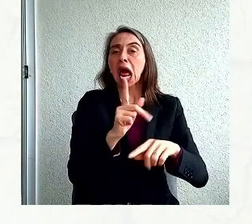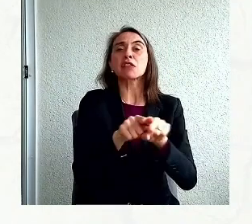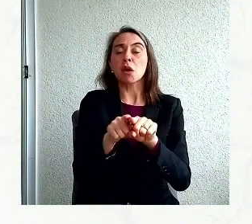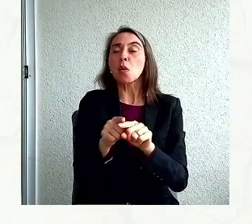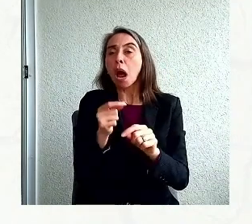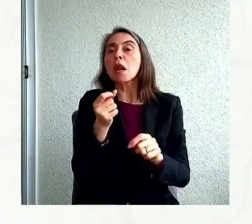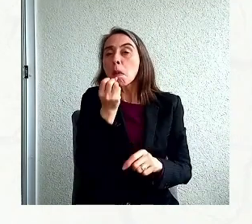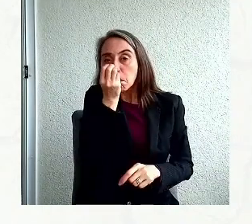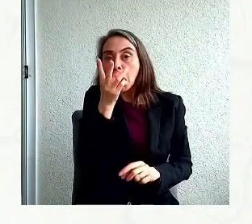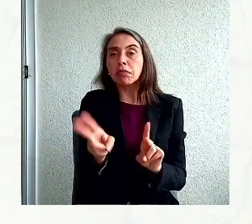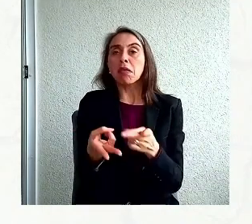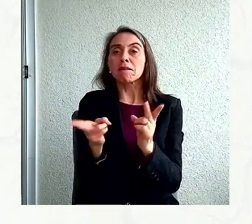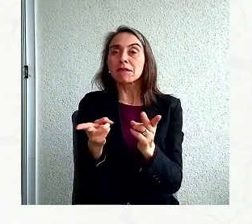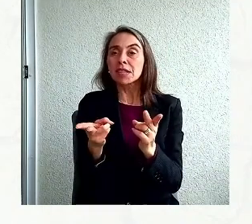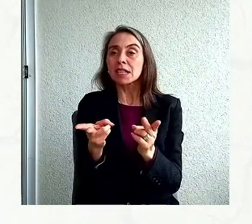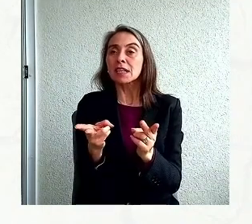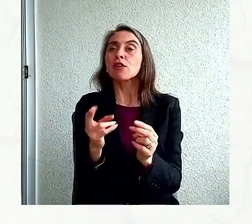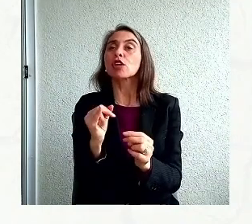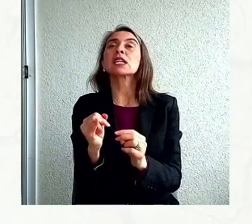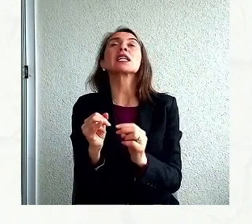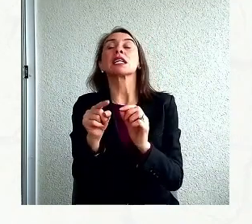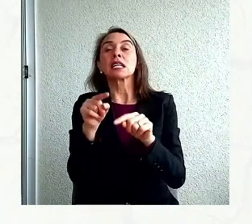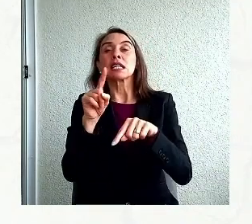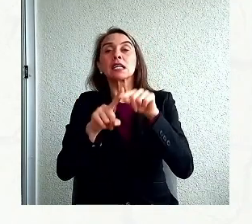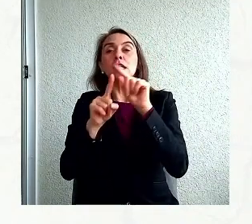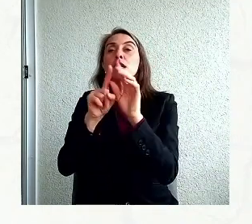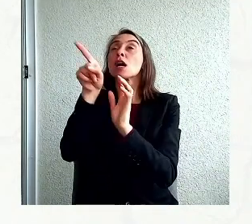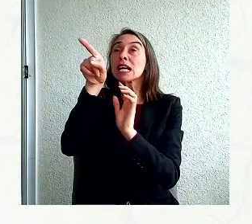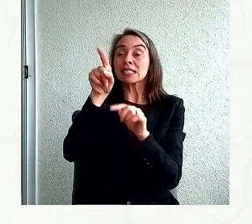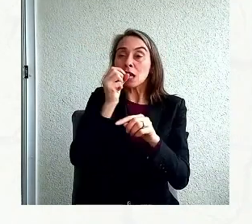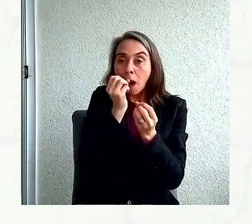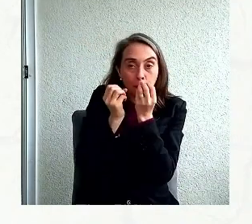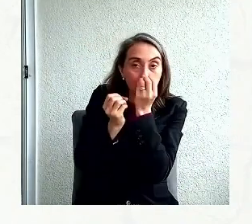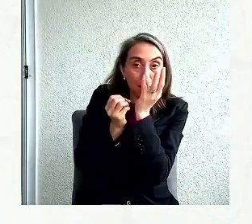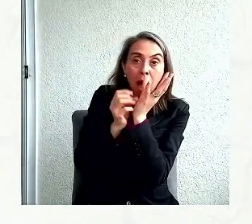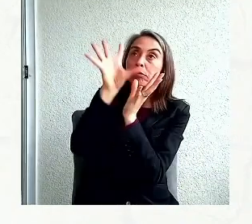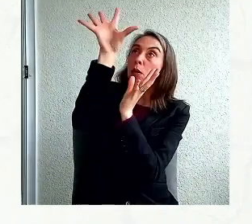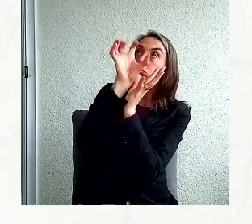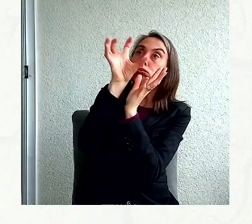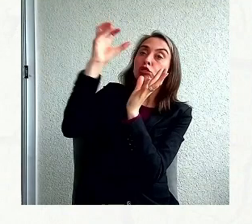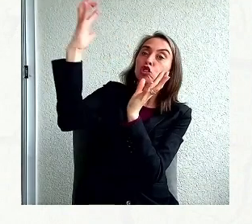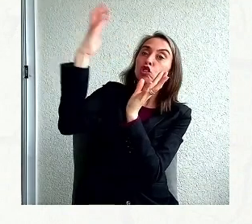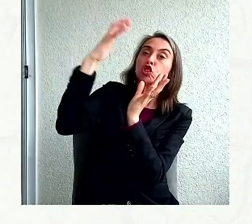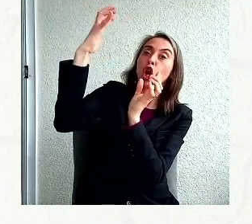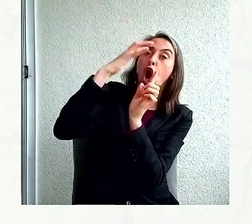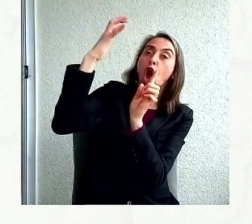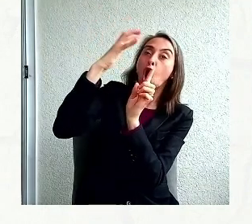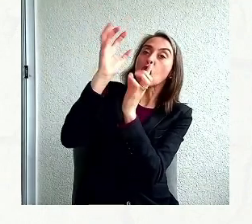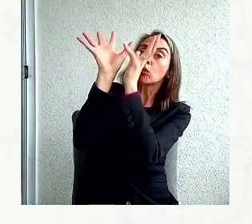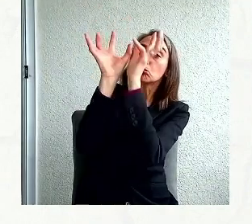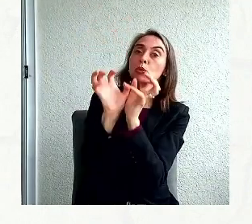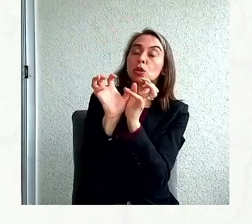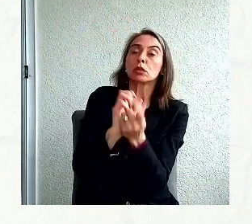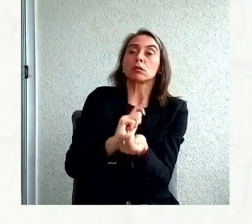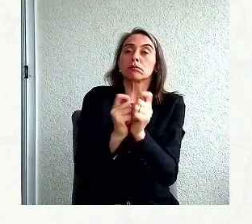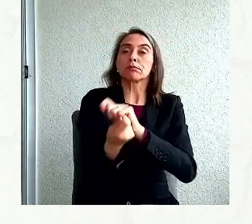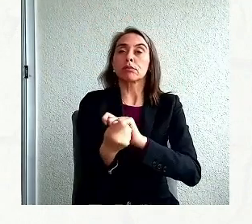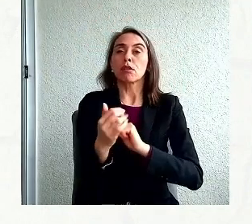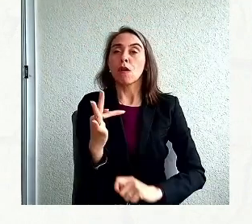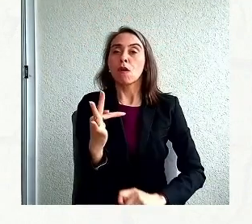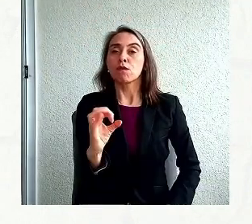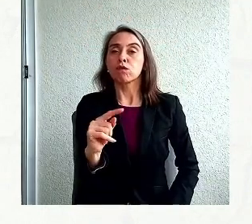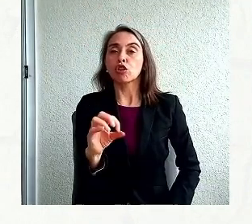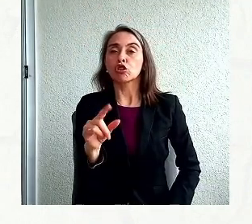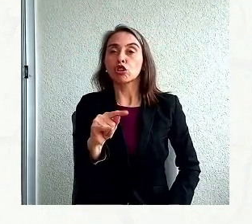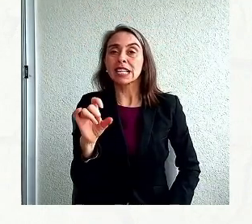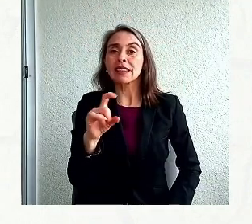altas, a altas temperaturas, de manera que son muy oportunistas. O sea, cuando hay buen clima, buenas temperaturas, hacen mucha fotosíntesis